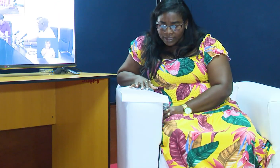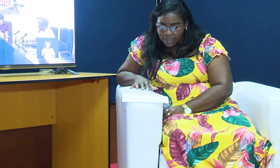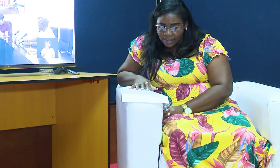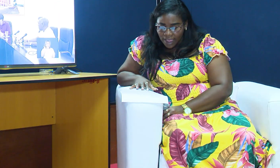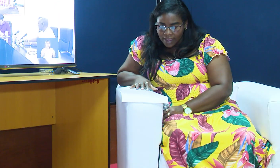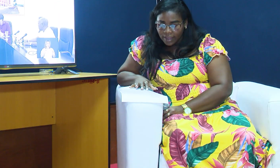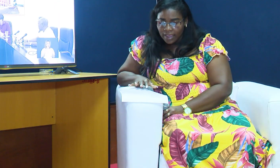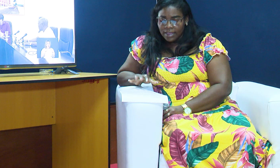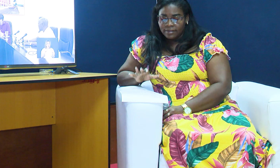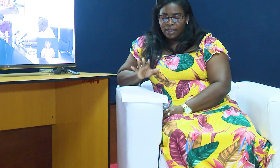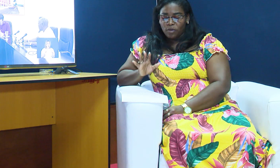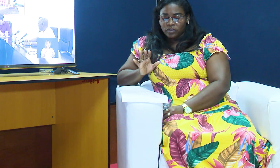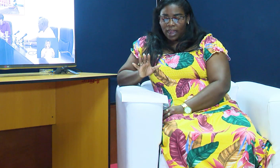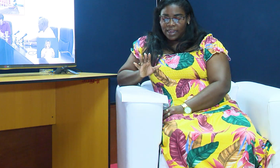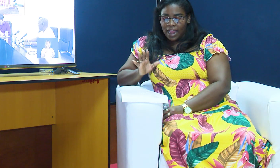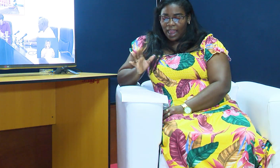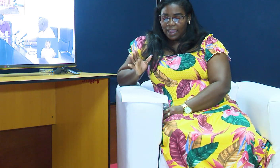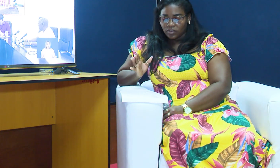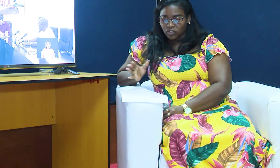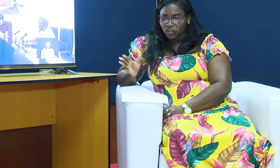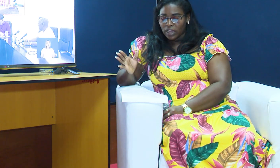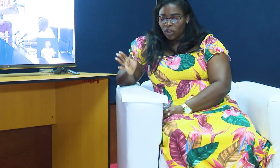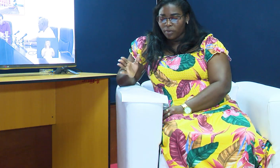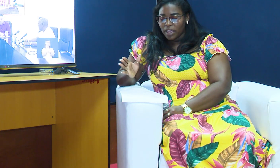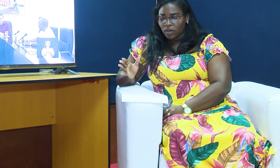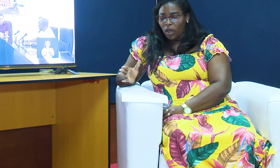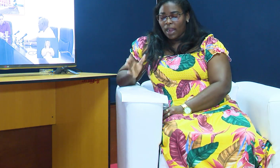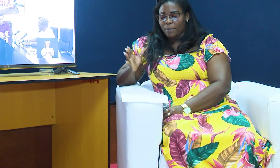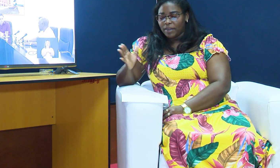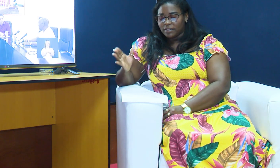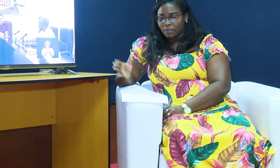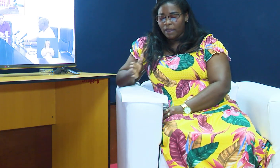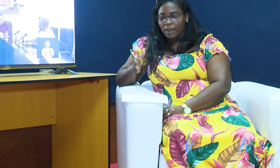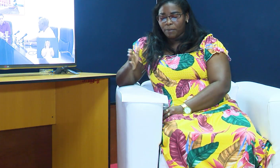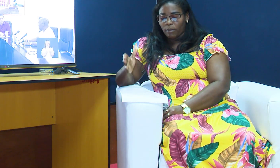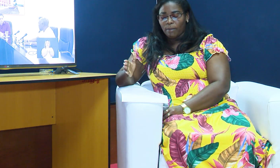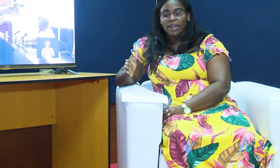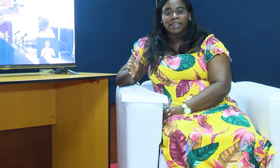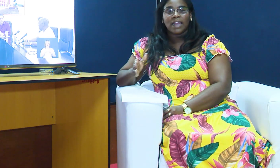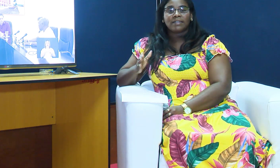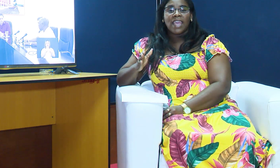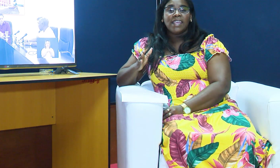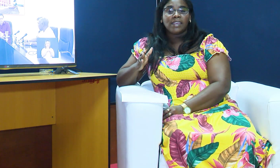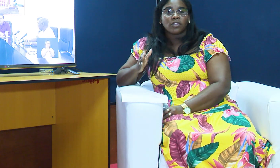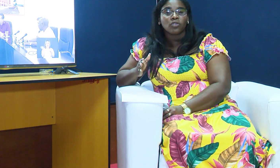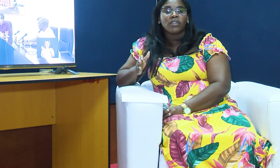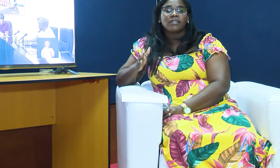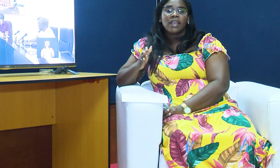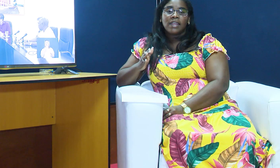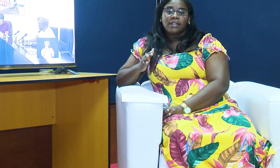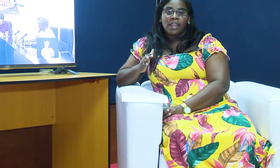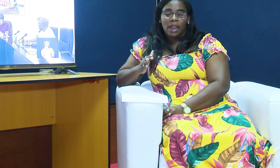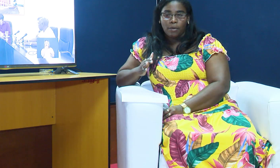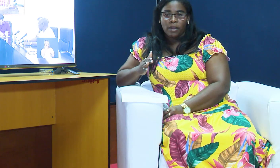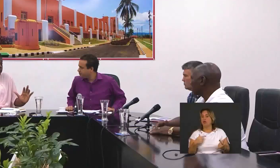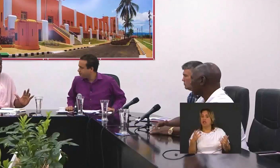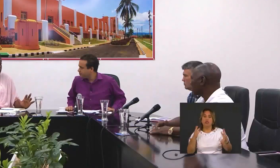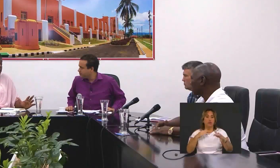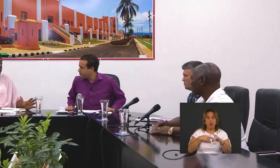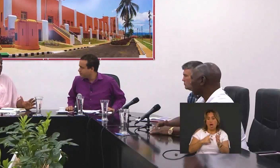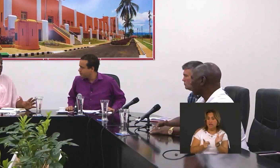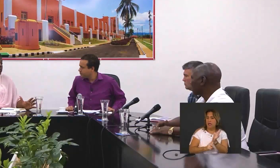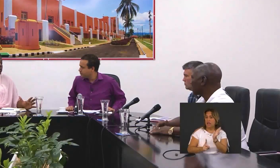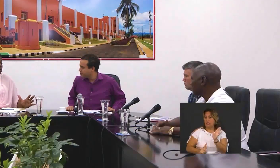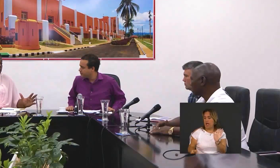A partir de ahí, se mostraría la gestión del gobierno a las principales problemáticas e inquietudes de la